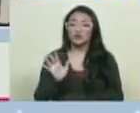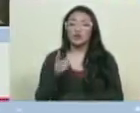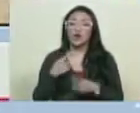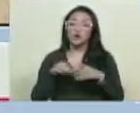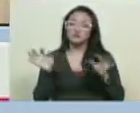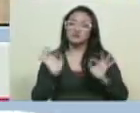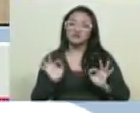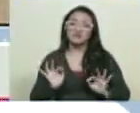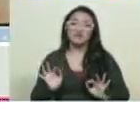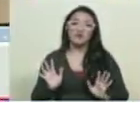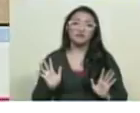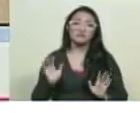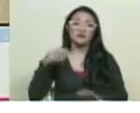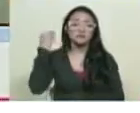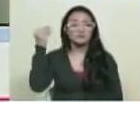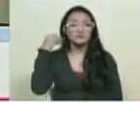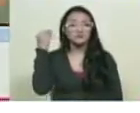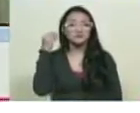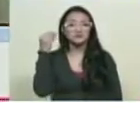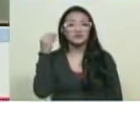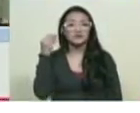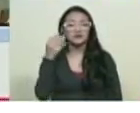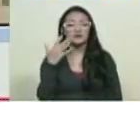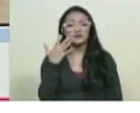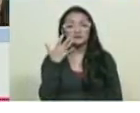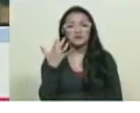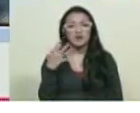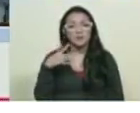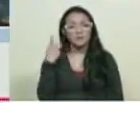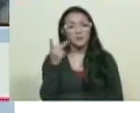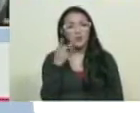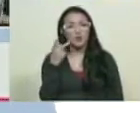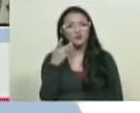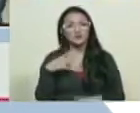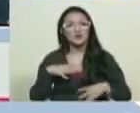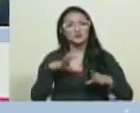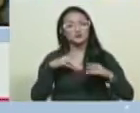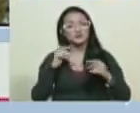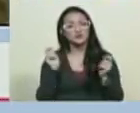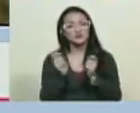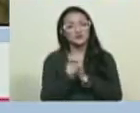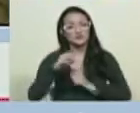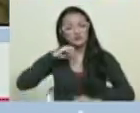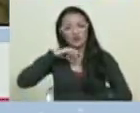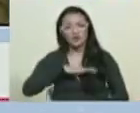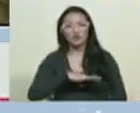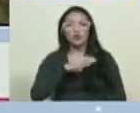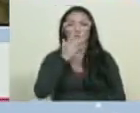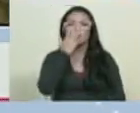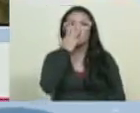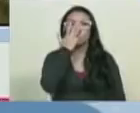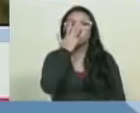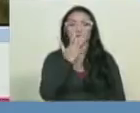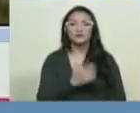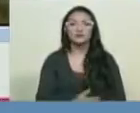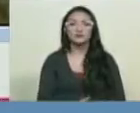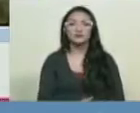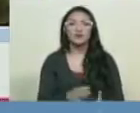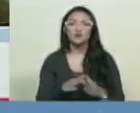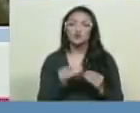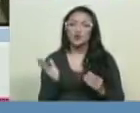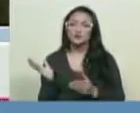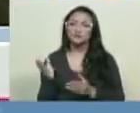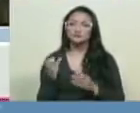manera de observar y de ver la política y de asumir la transformación histórica. Por eso el llamado es a todos y todas a